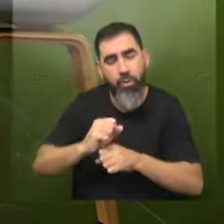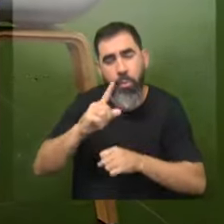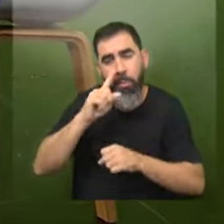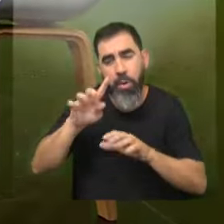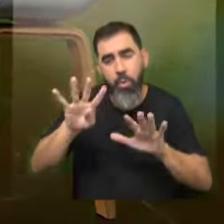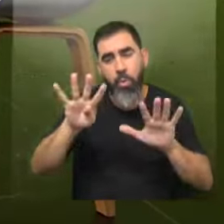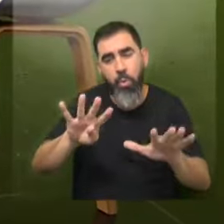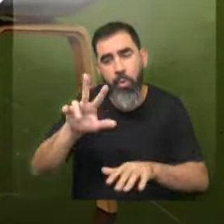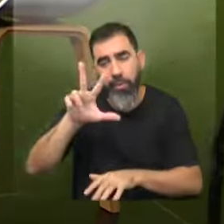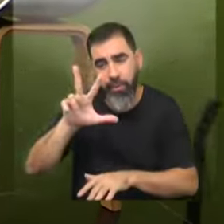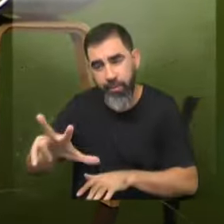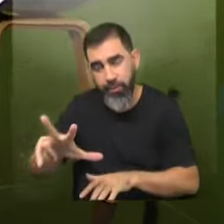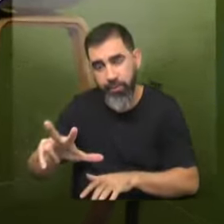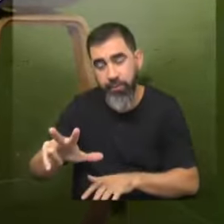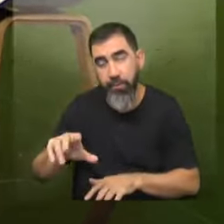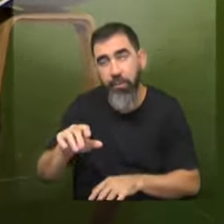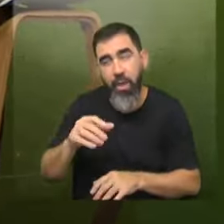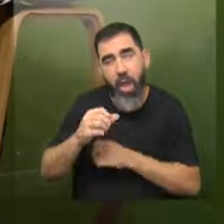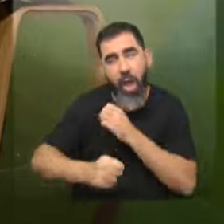93 y en el